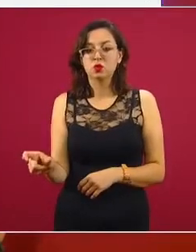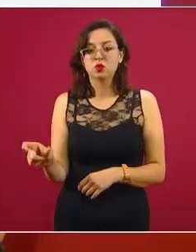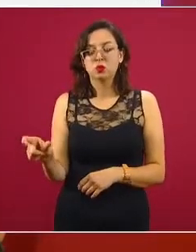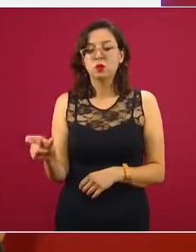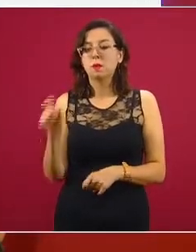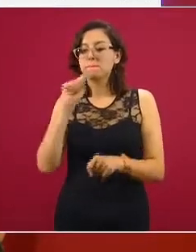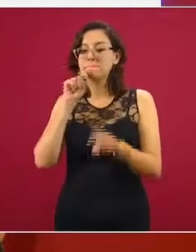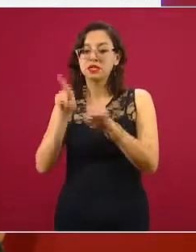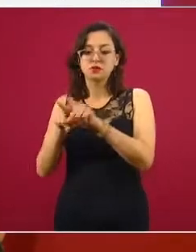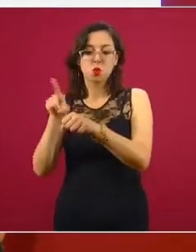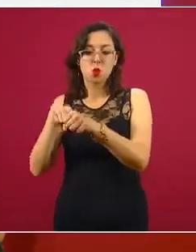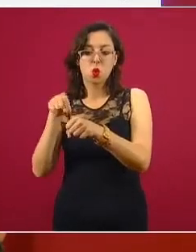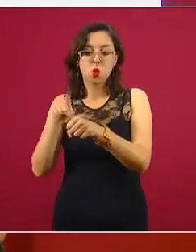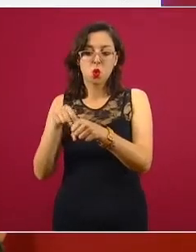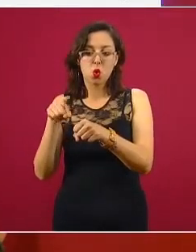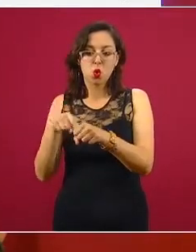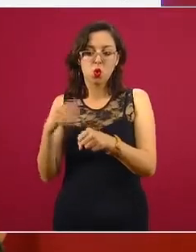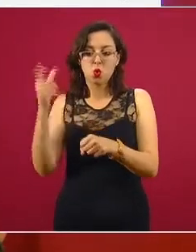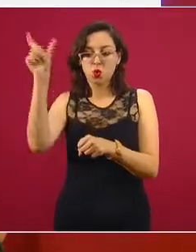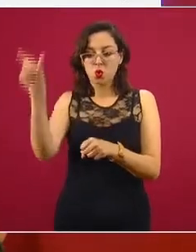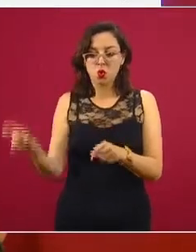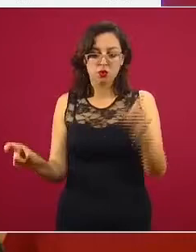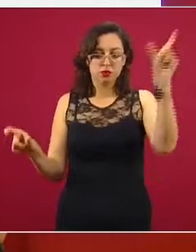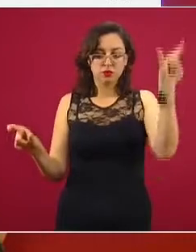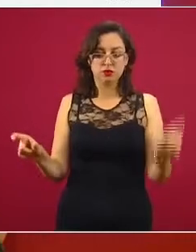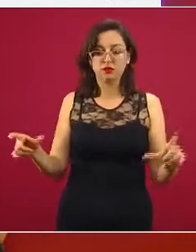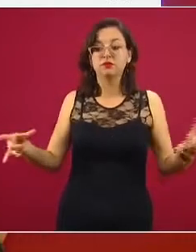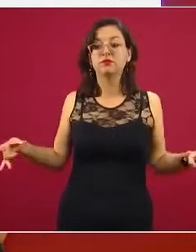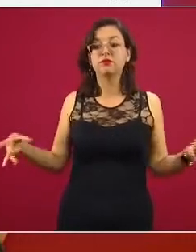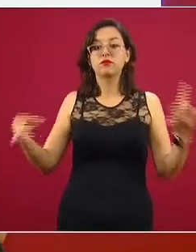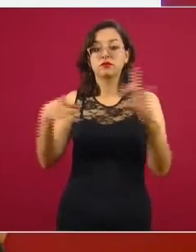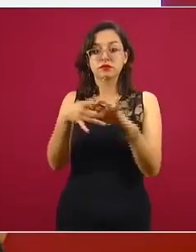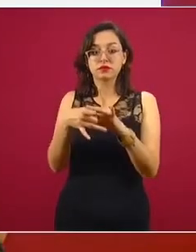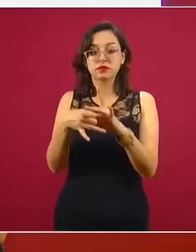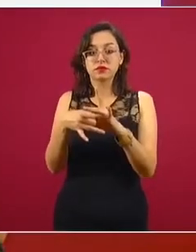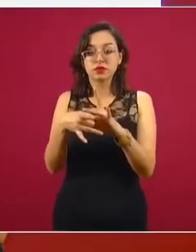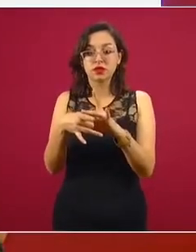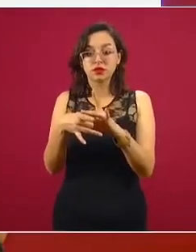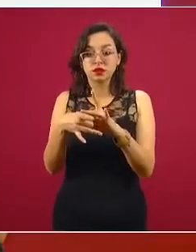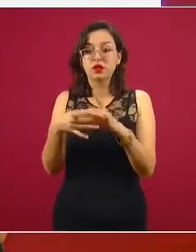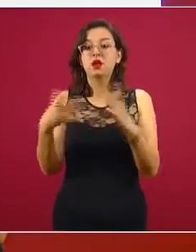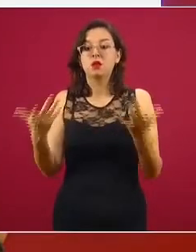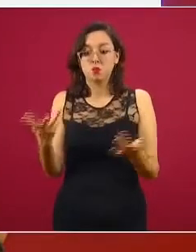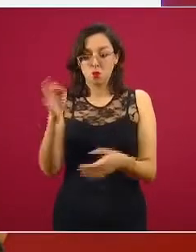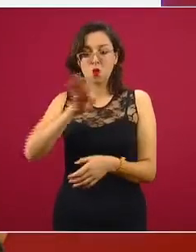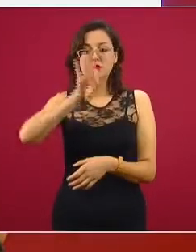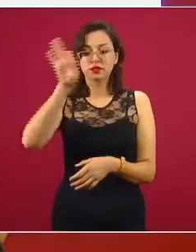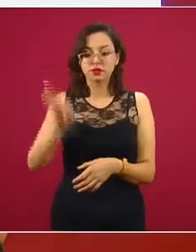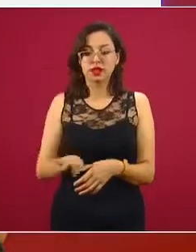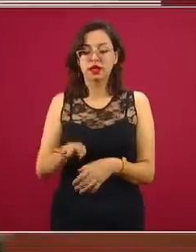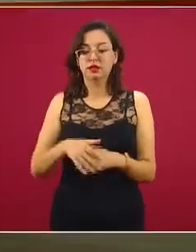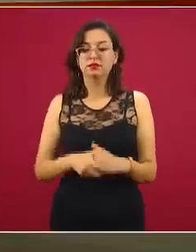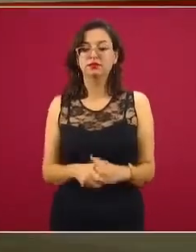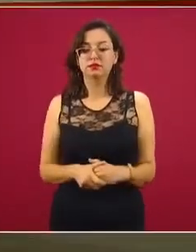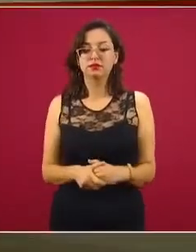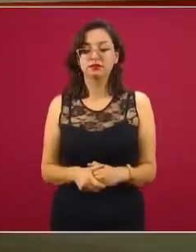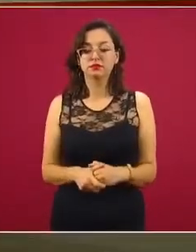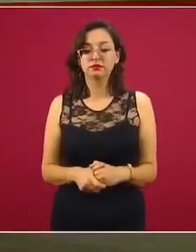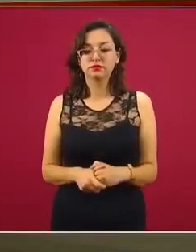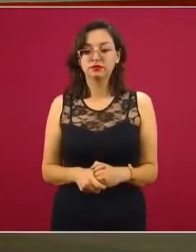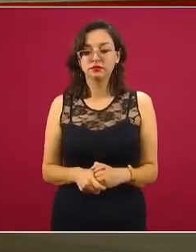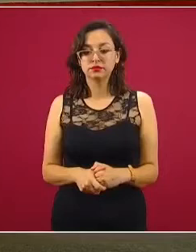reconocer cuál es lo que deriva. Esto deriva de este porcentaje.